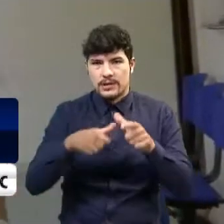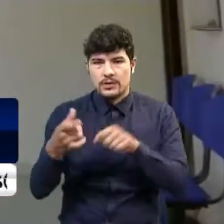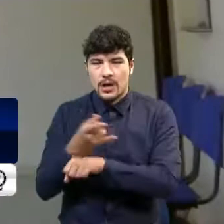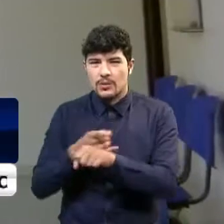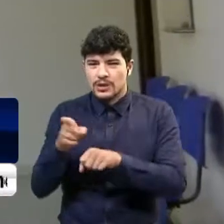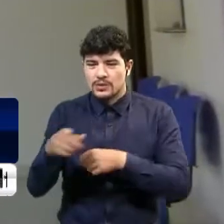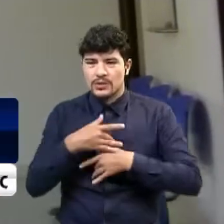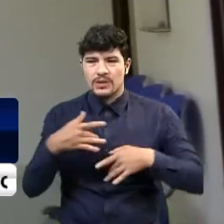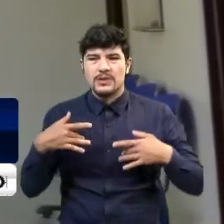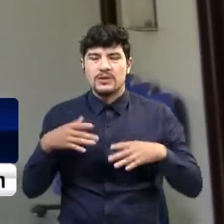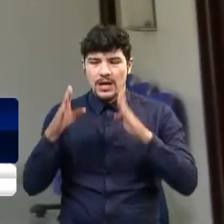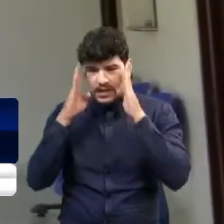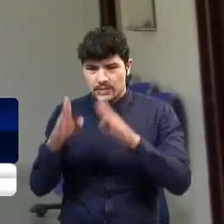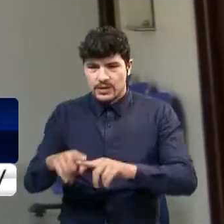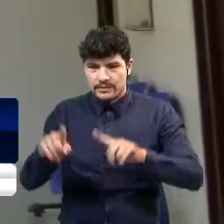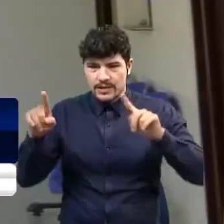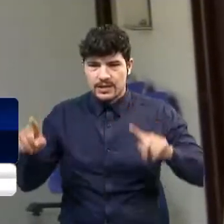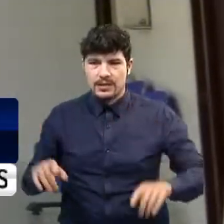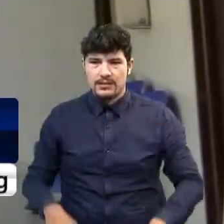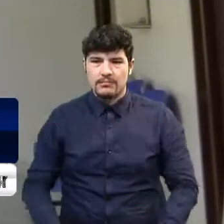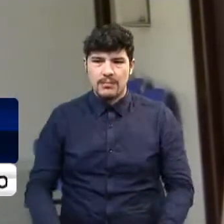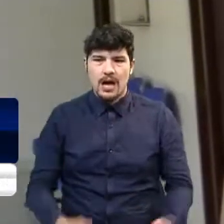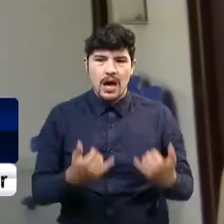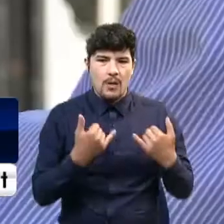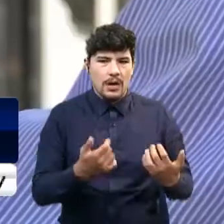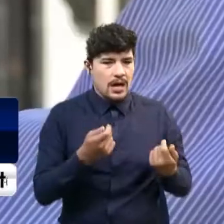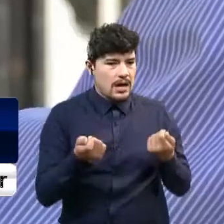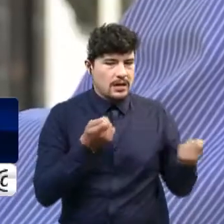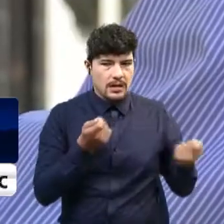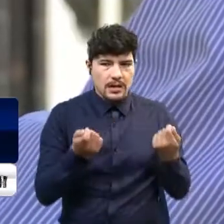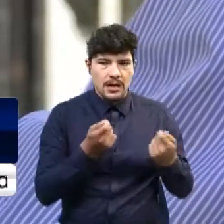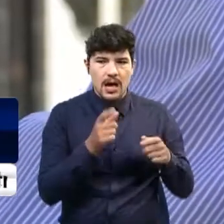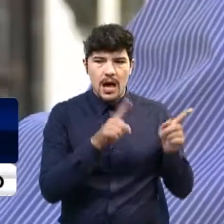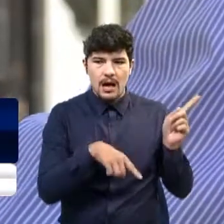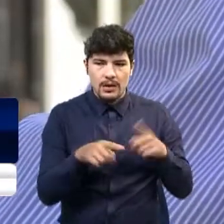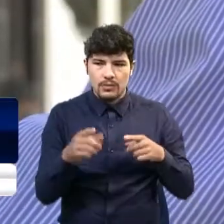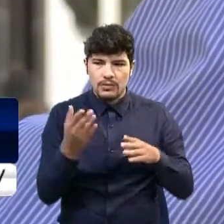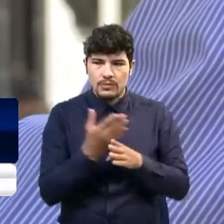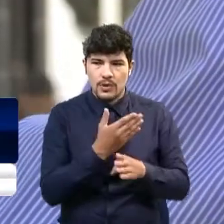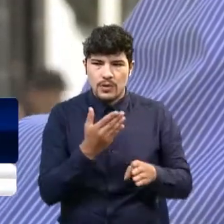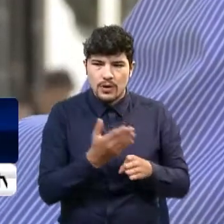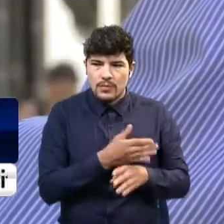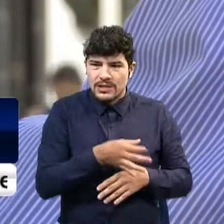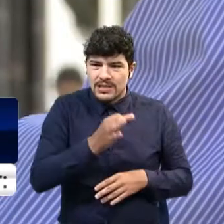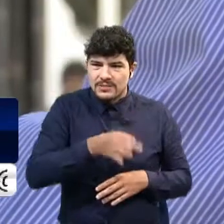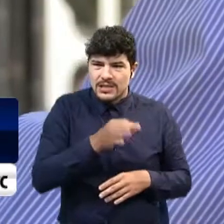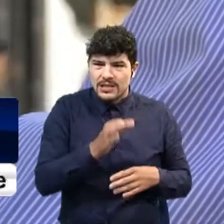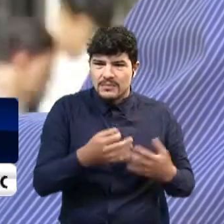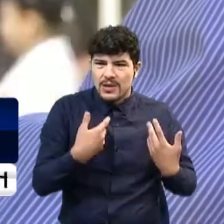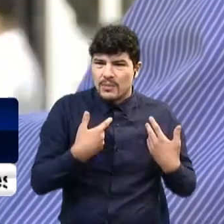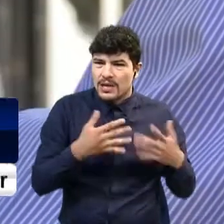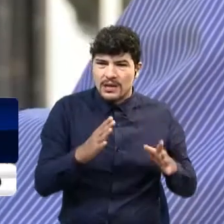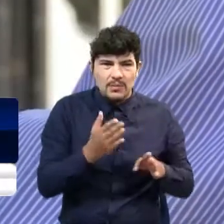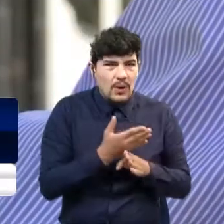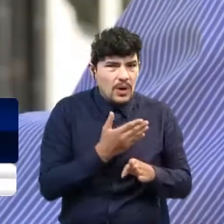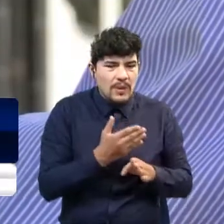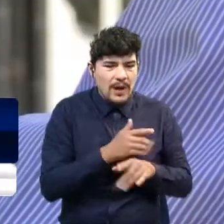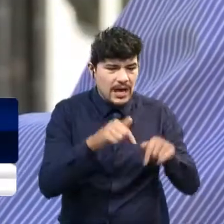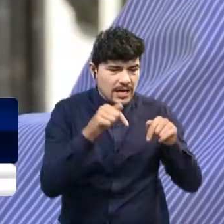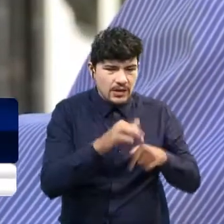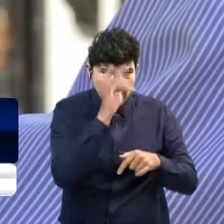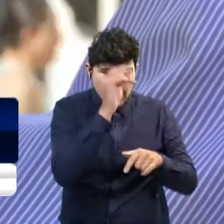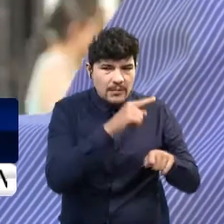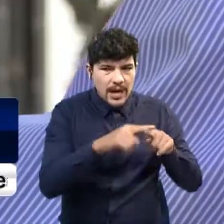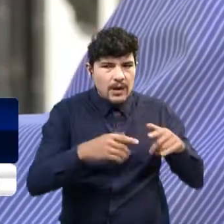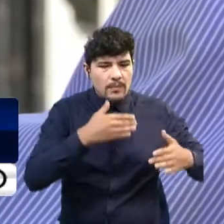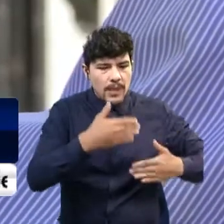atención es distinta y ya han venido manejando cosas y si anara vio lunares como en cualquier parte los han habido pero se han ido